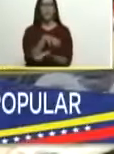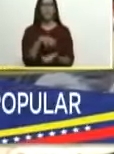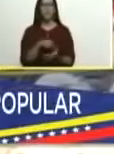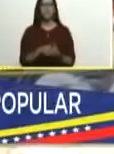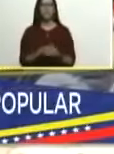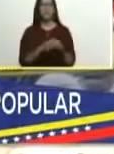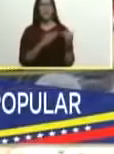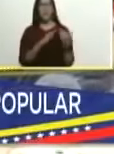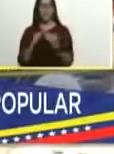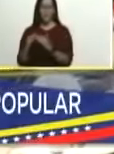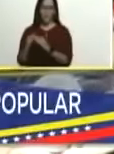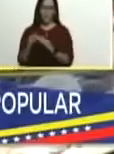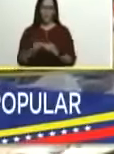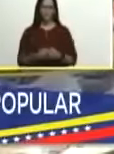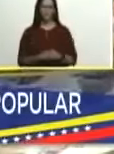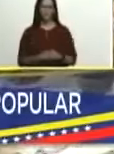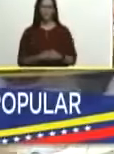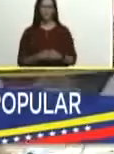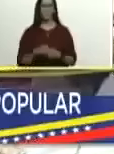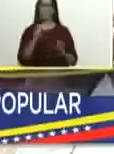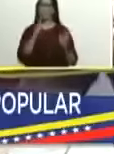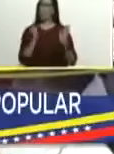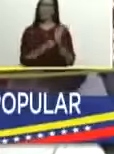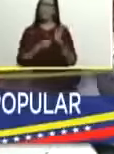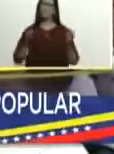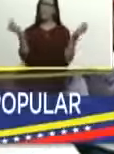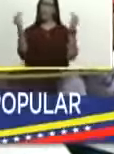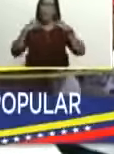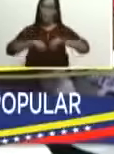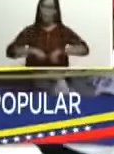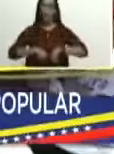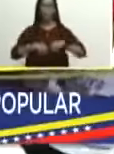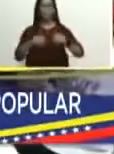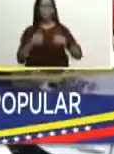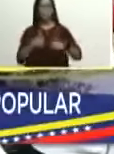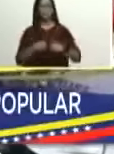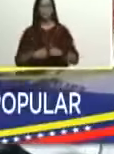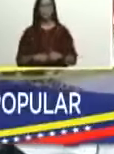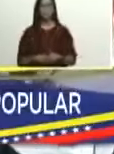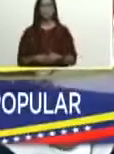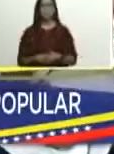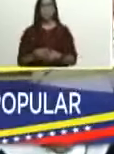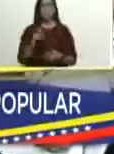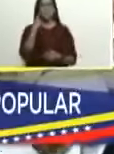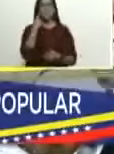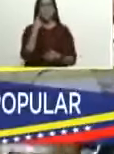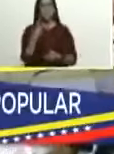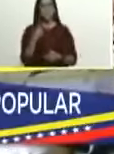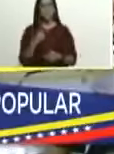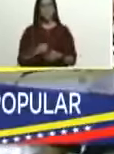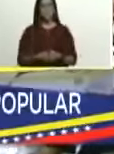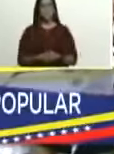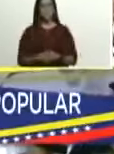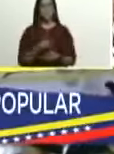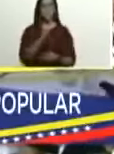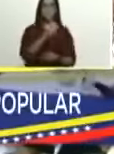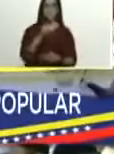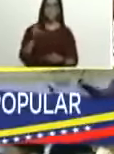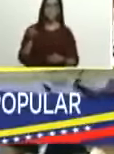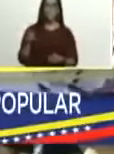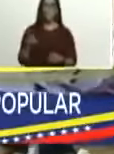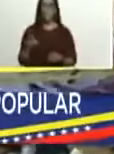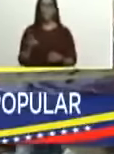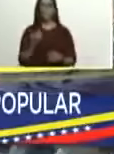de las comunidades. Totalmente de acuerdo, Alejandra. Fíjense ustedes, lo